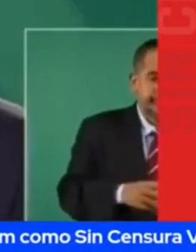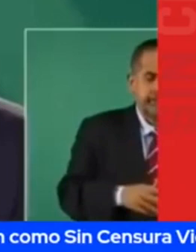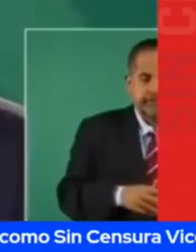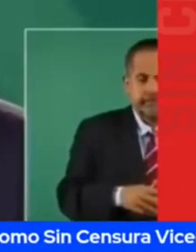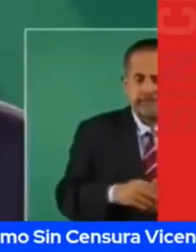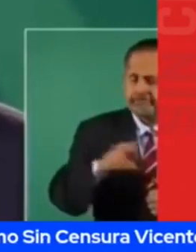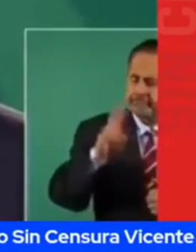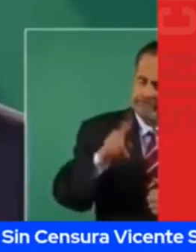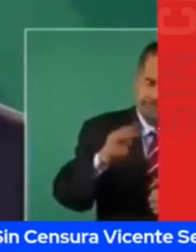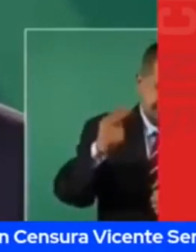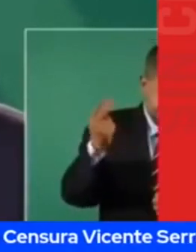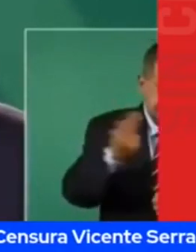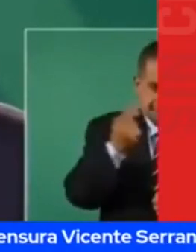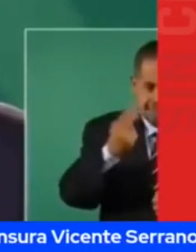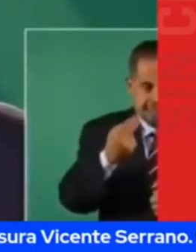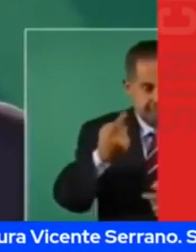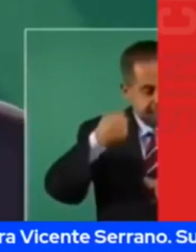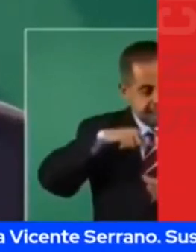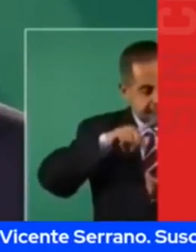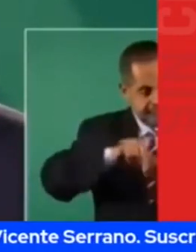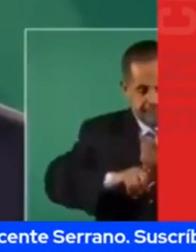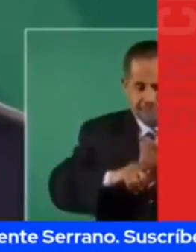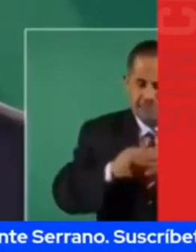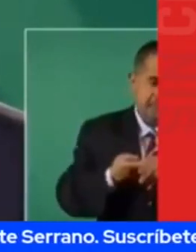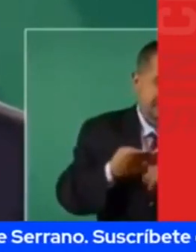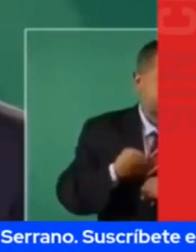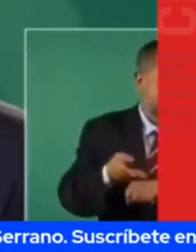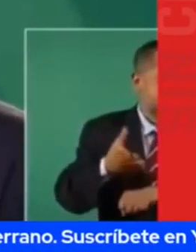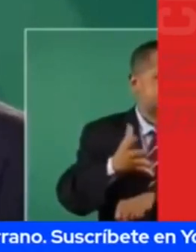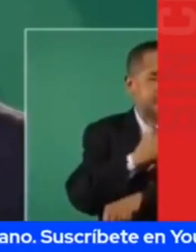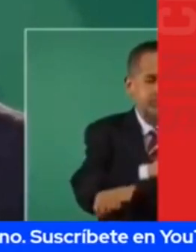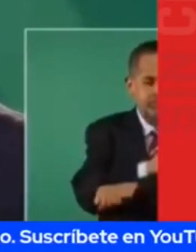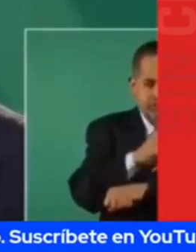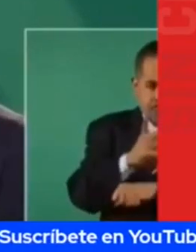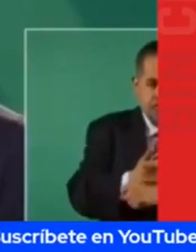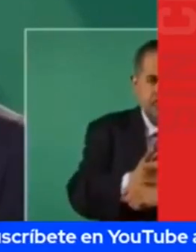se requiere de honestidad y